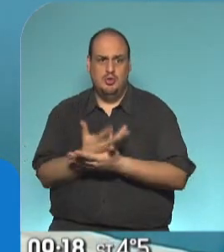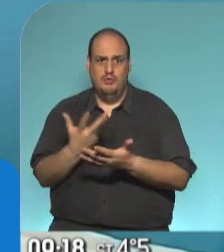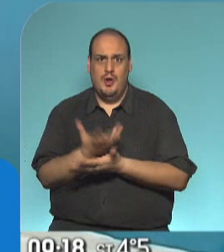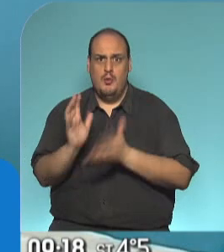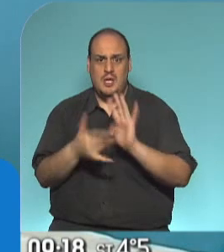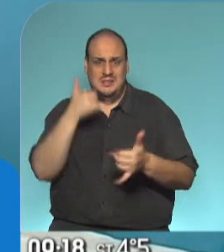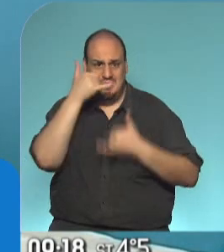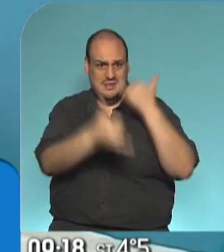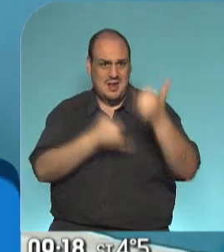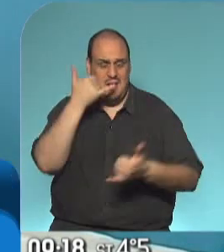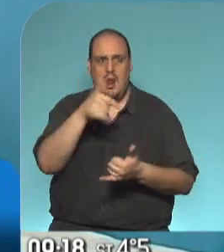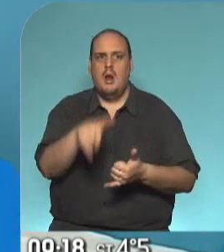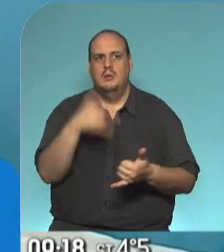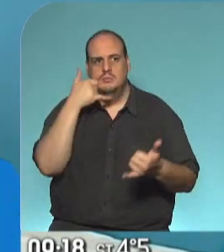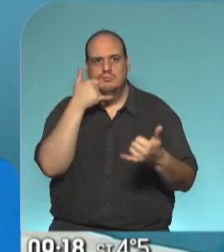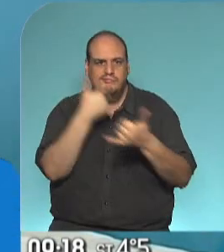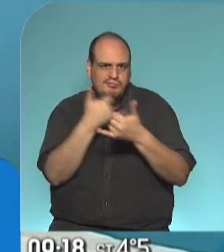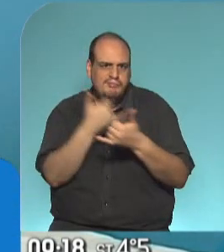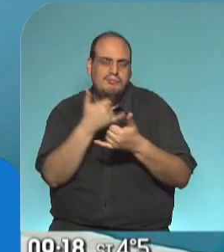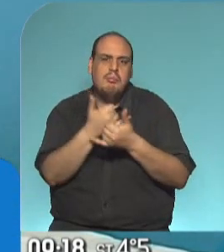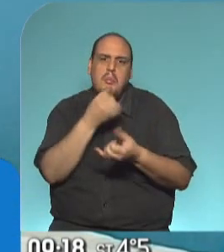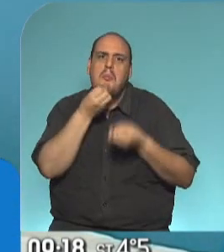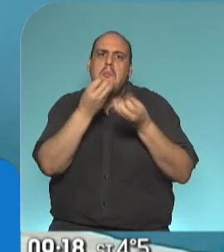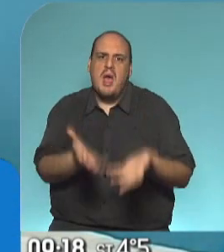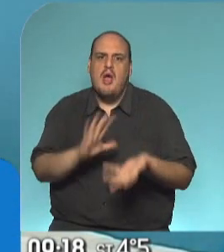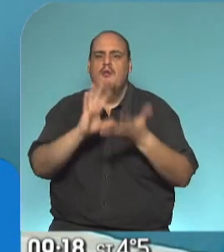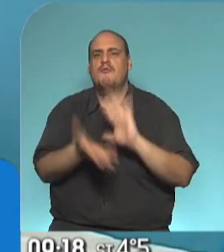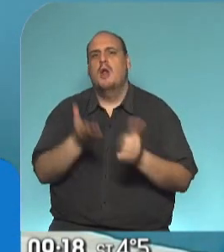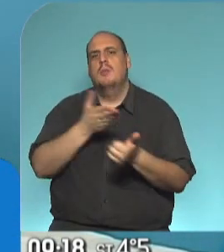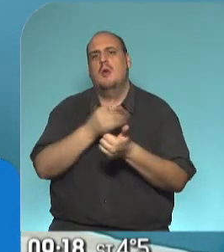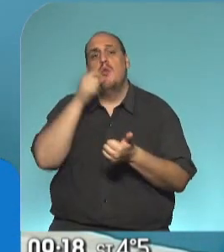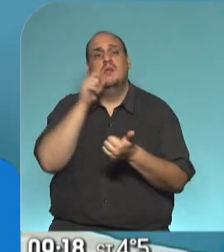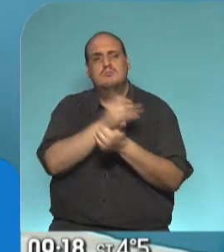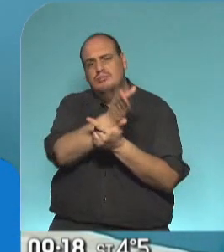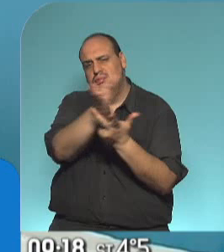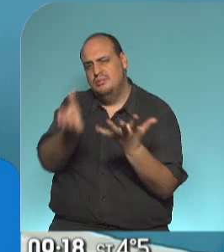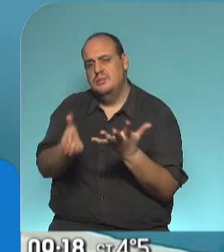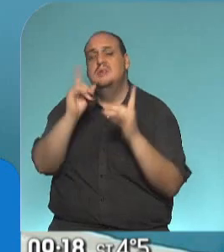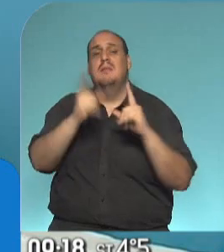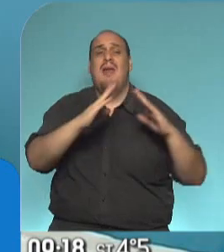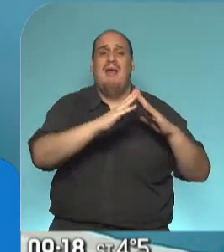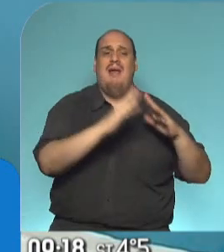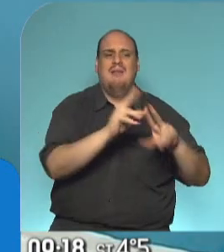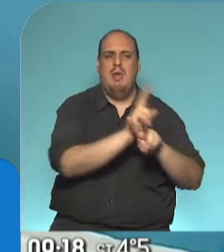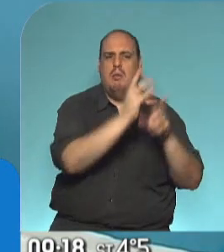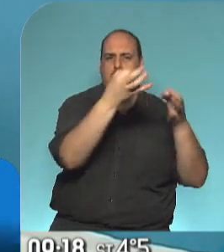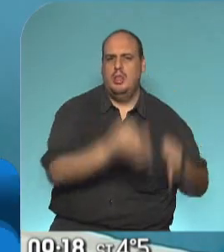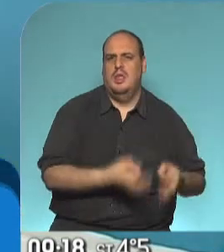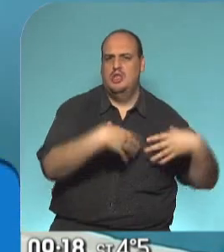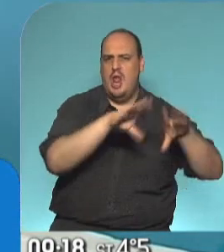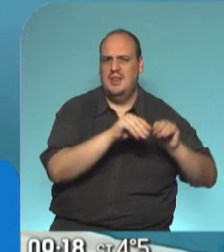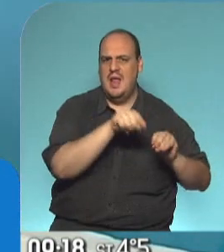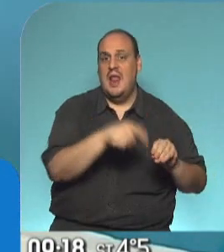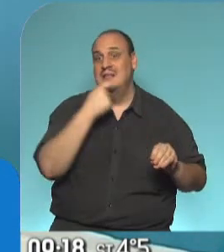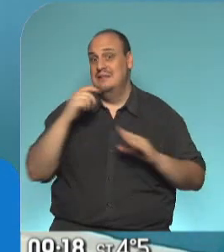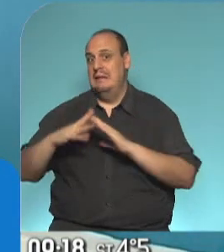ha mejorado su comunicación a través de diversas líneas de WhatsApp. Hay hogares de protección integral que, si necesitan